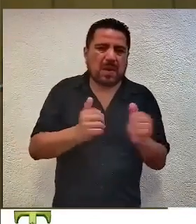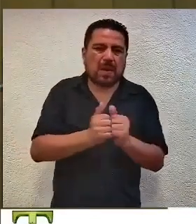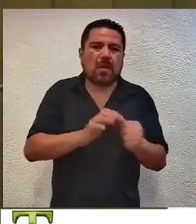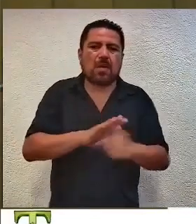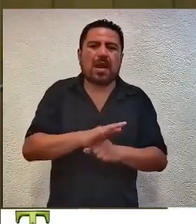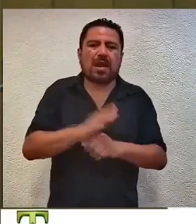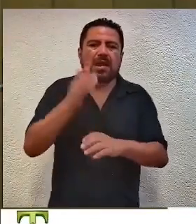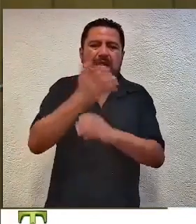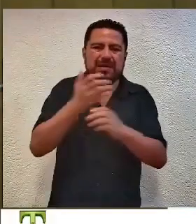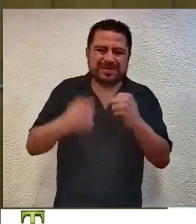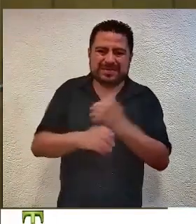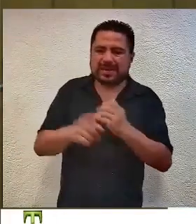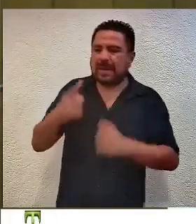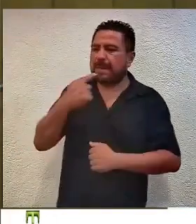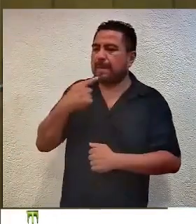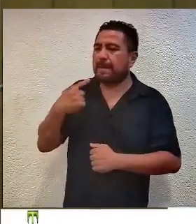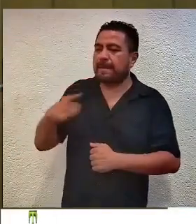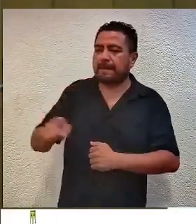los hechos denunciados.